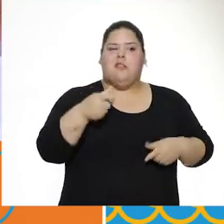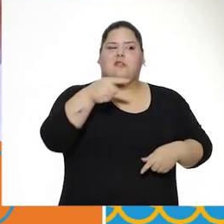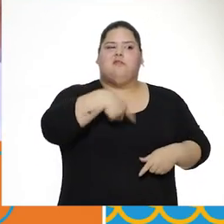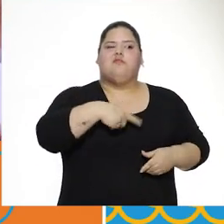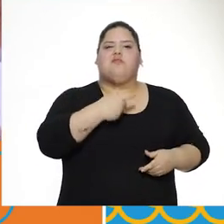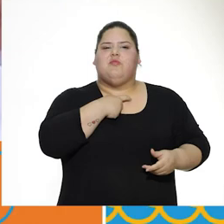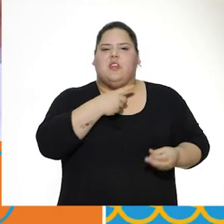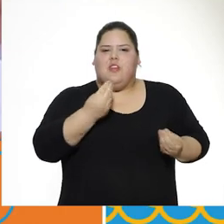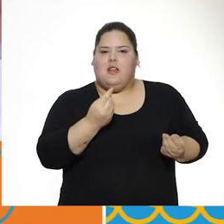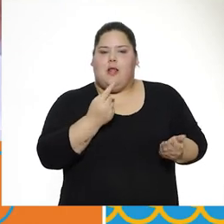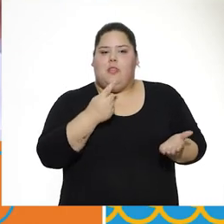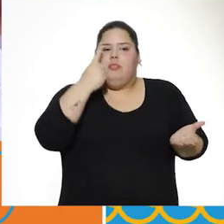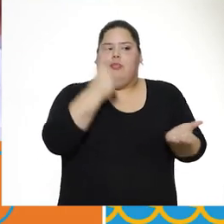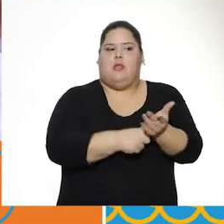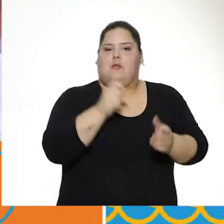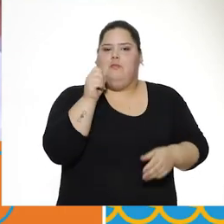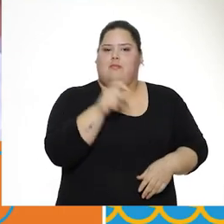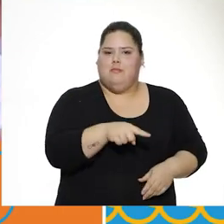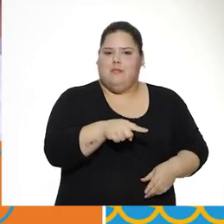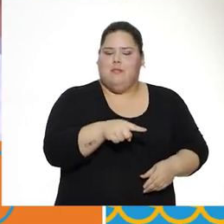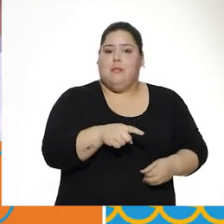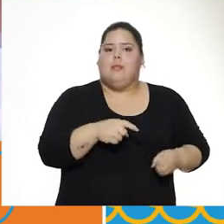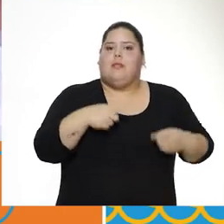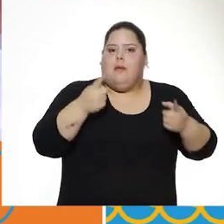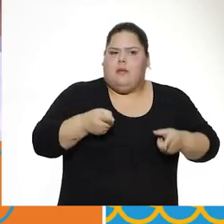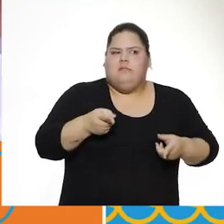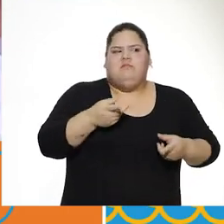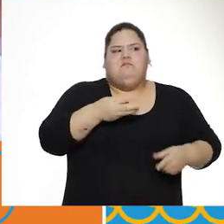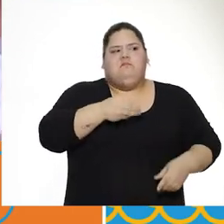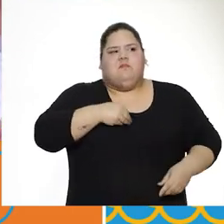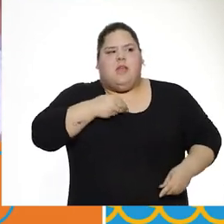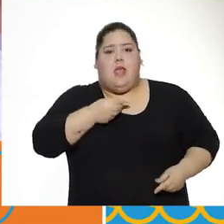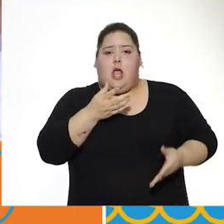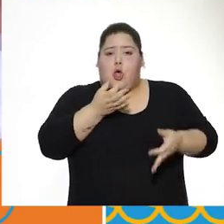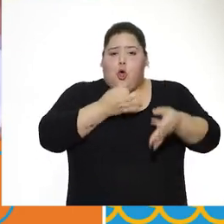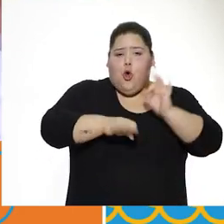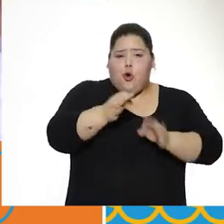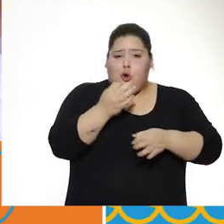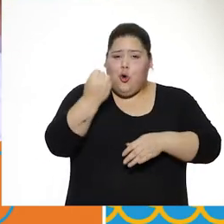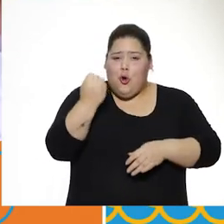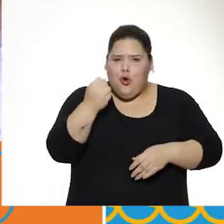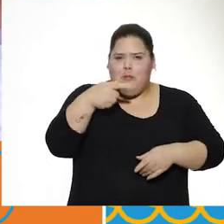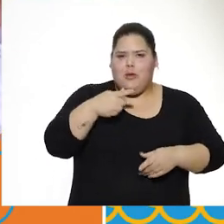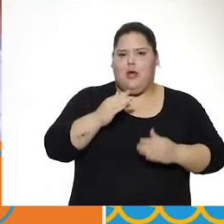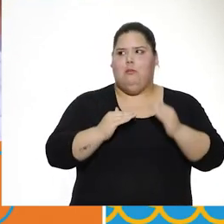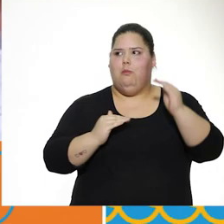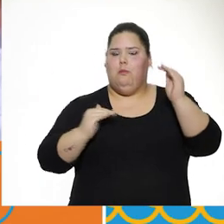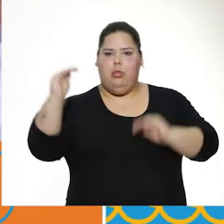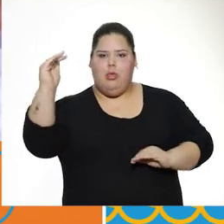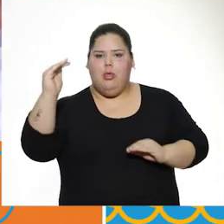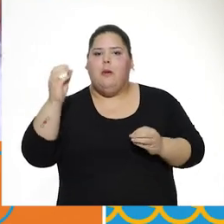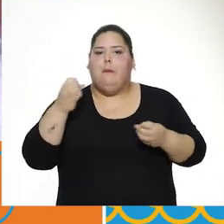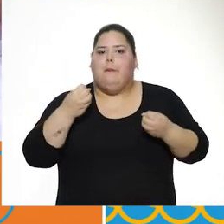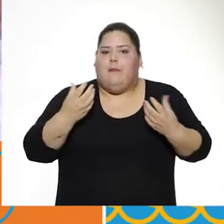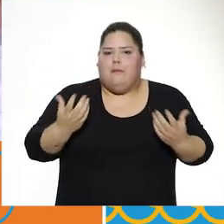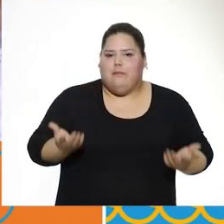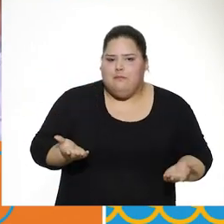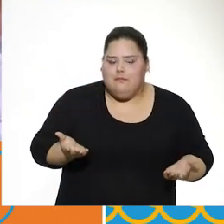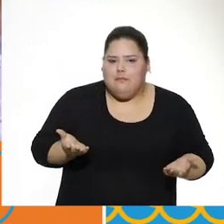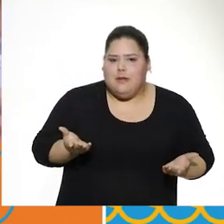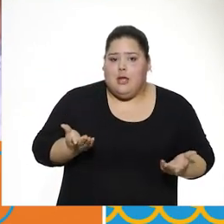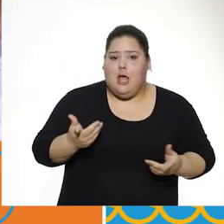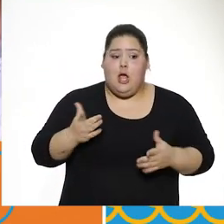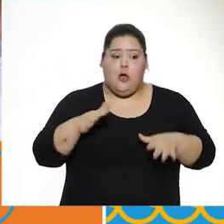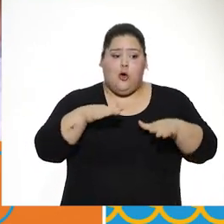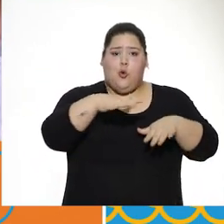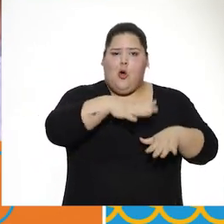querían tomar sus propias decisiones. Además, sentían que el intercambio comercial era muy desigual, ya que